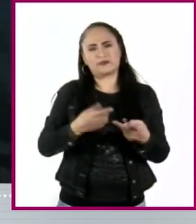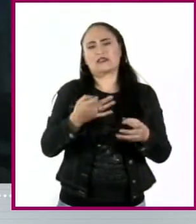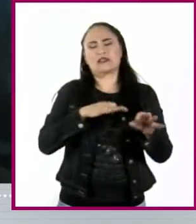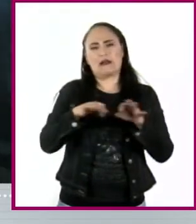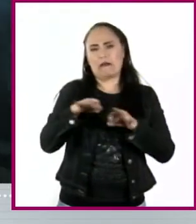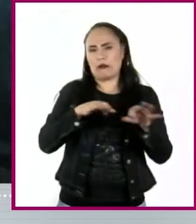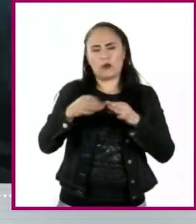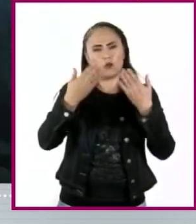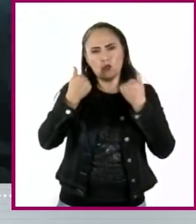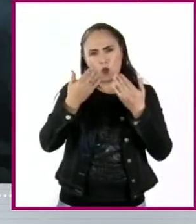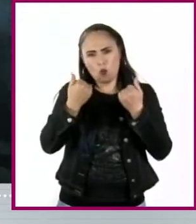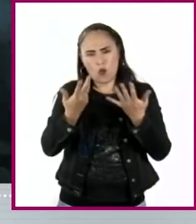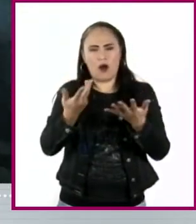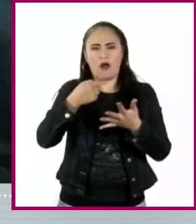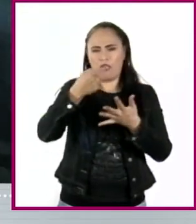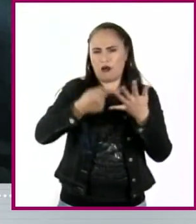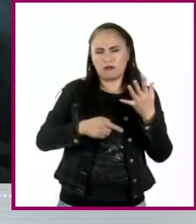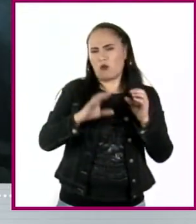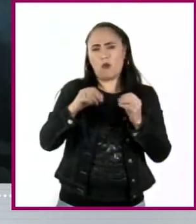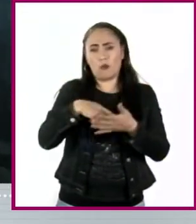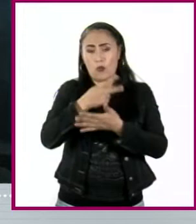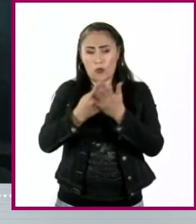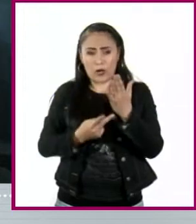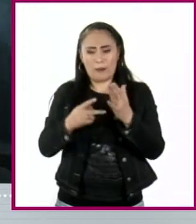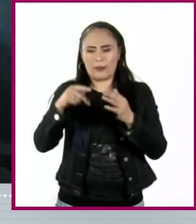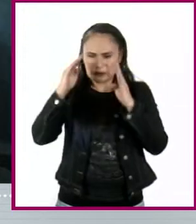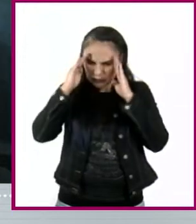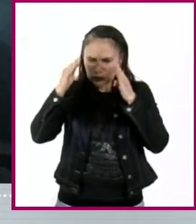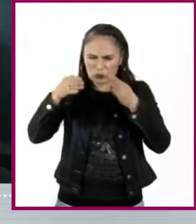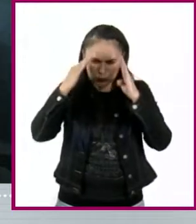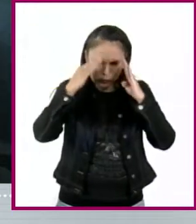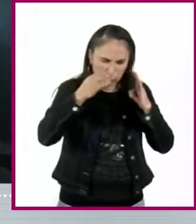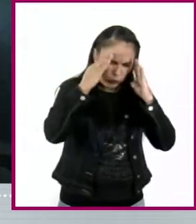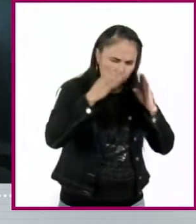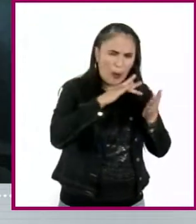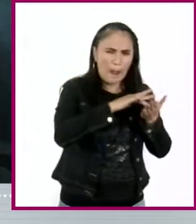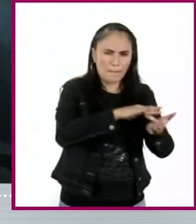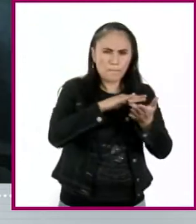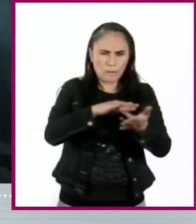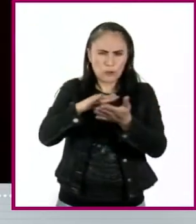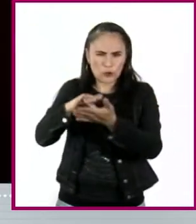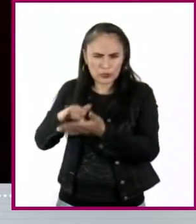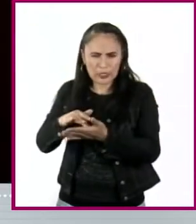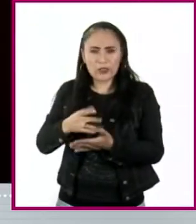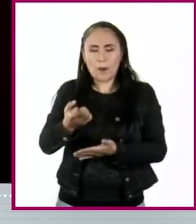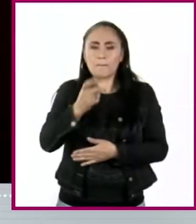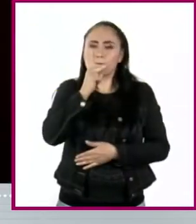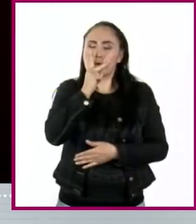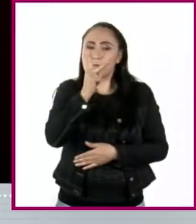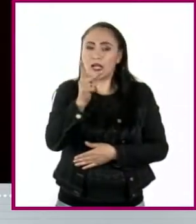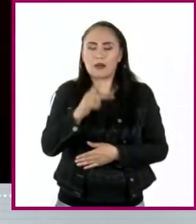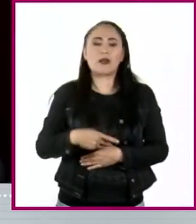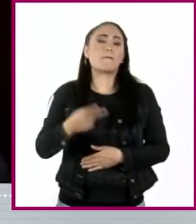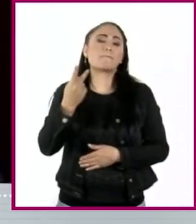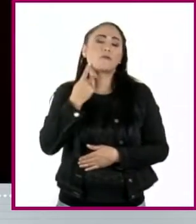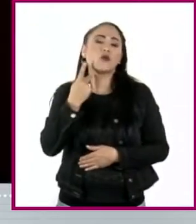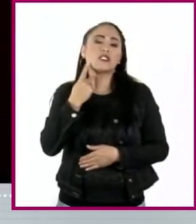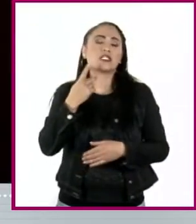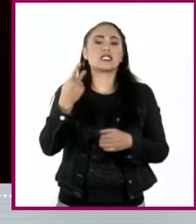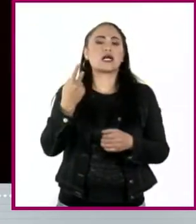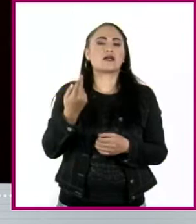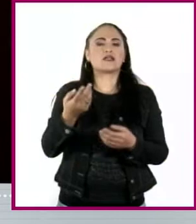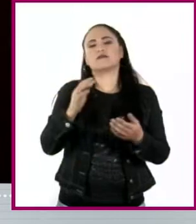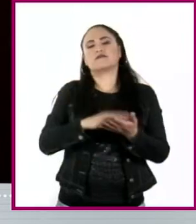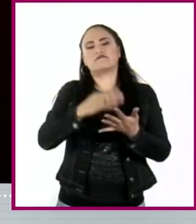tiene que ver cuestiones como ciertos programas muy focalizados. Y creo que me quedaría con esta frase: es la política pública la que